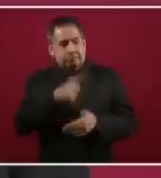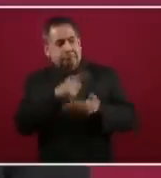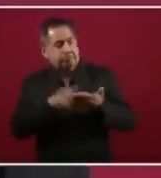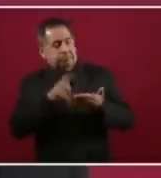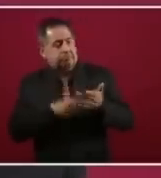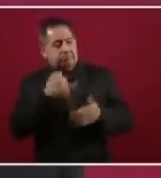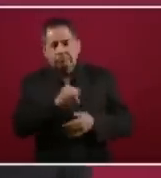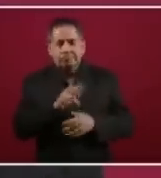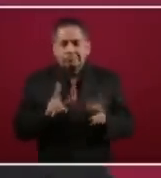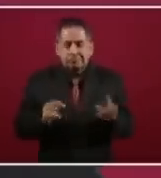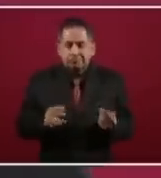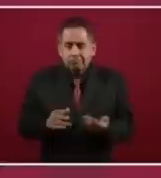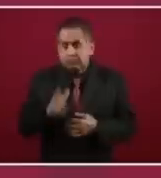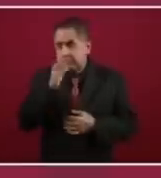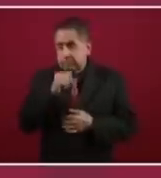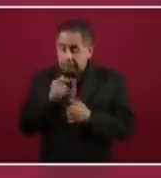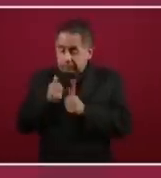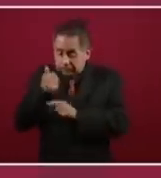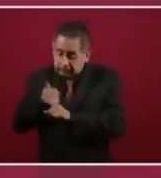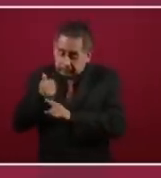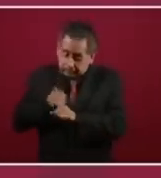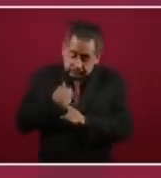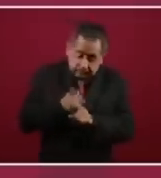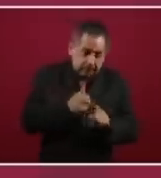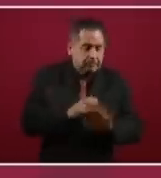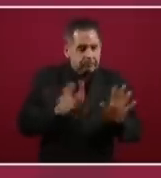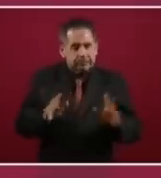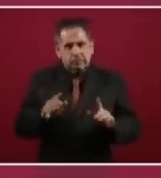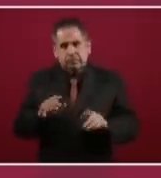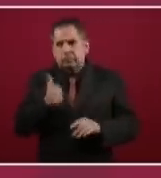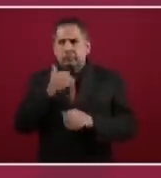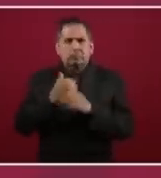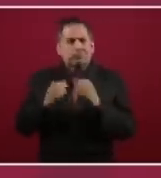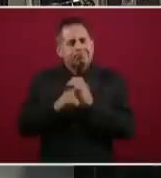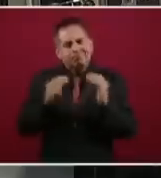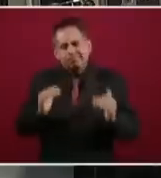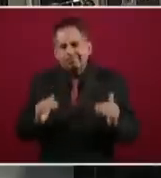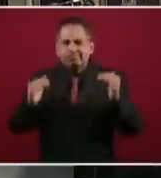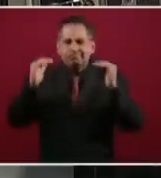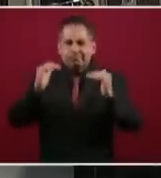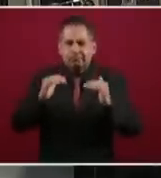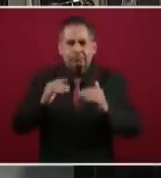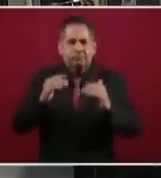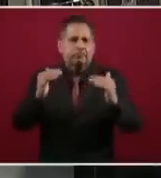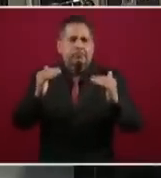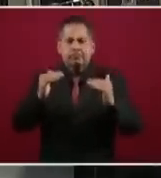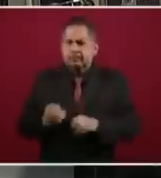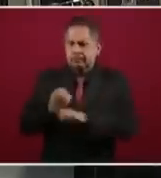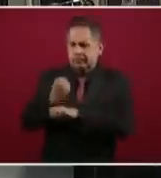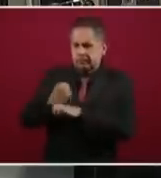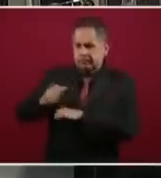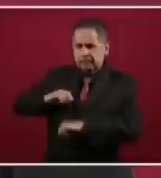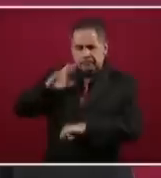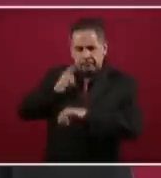descalificarlos, pero no podríamos nosotros. Hay cuestiones que corresponden a autoridades